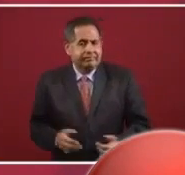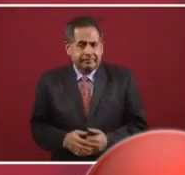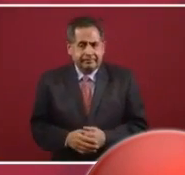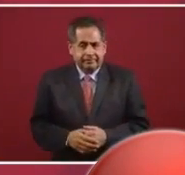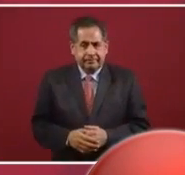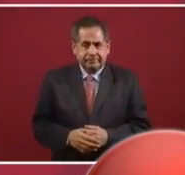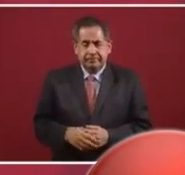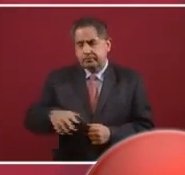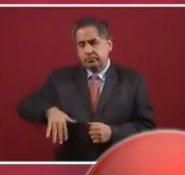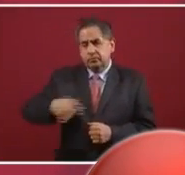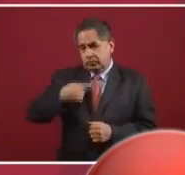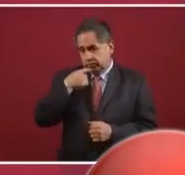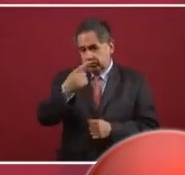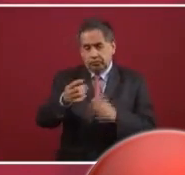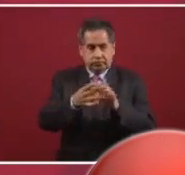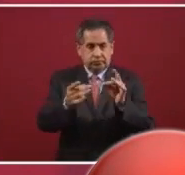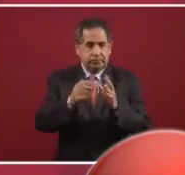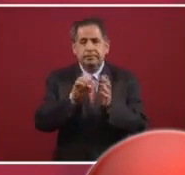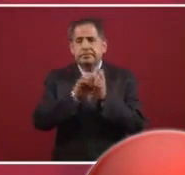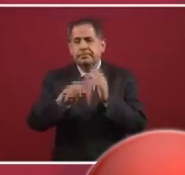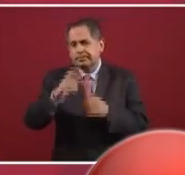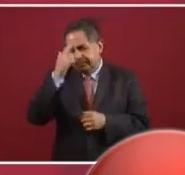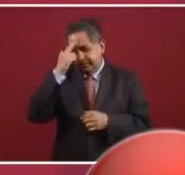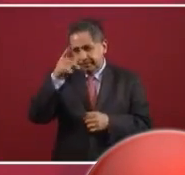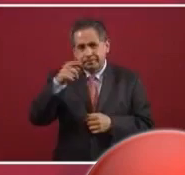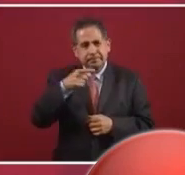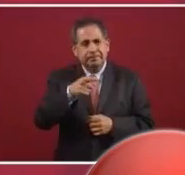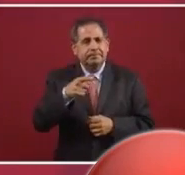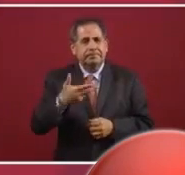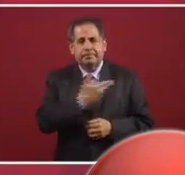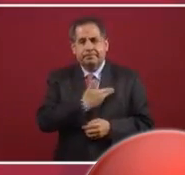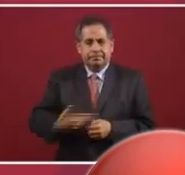Les ponía yo el ejemplo de la presidencia,